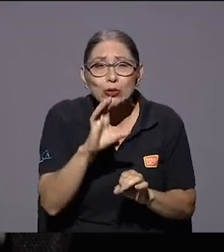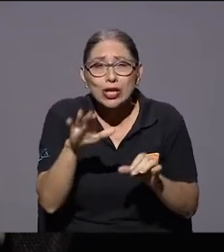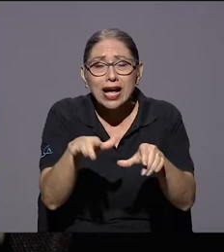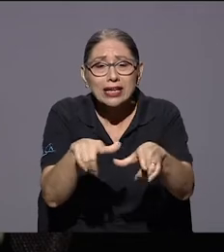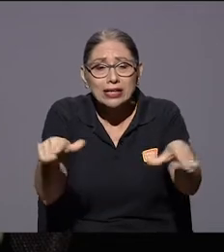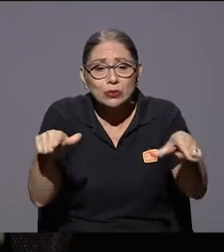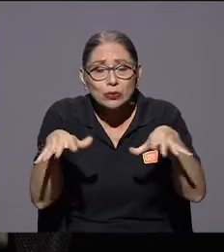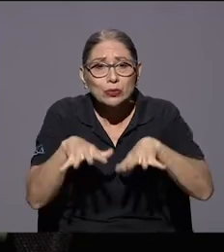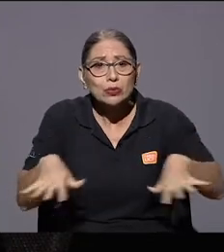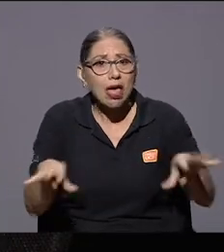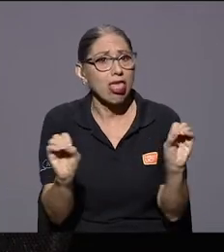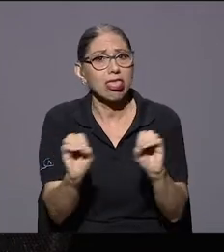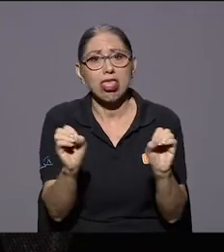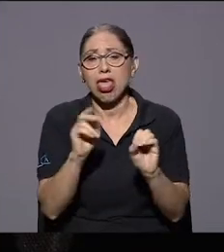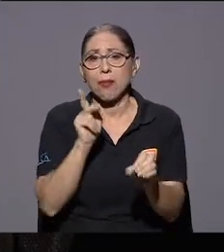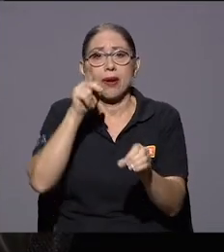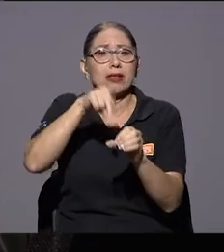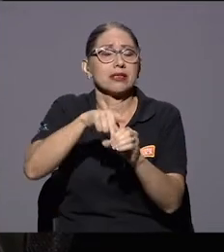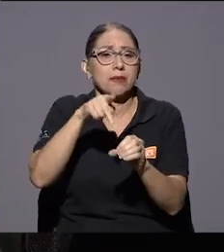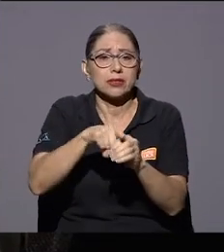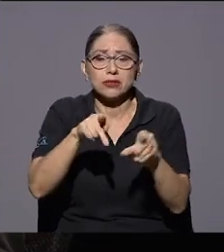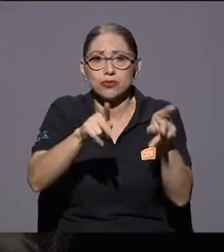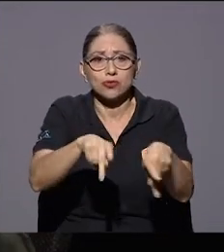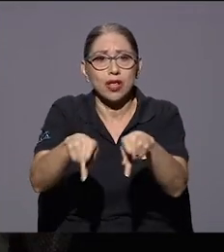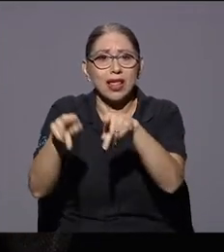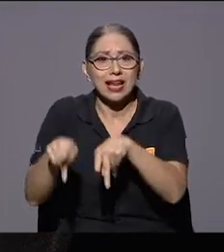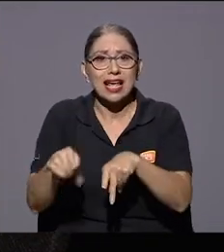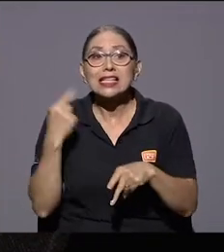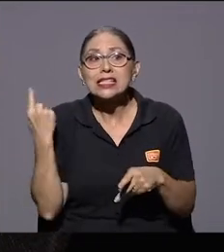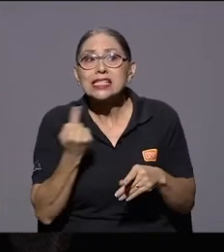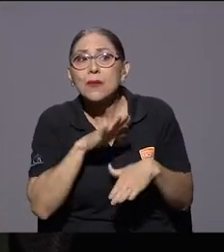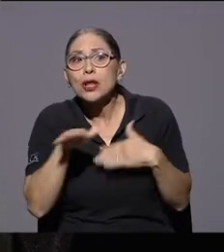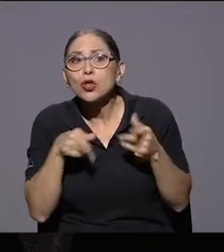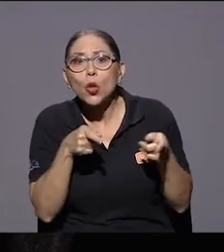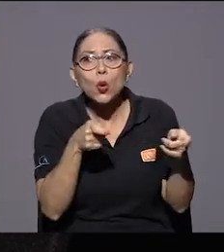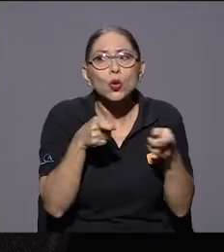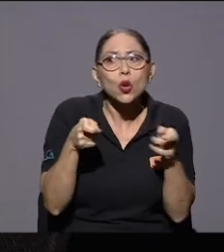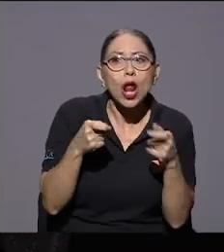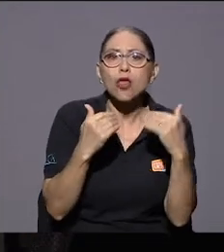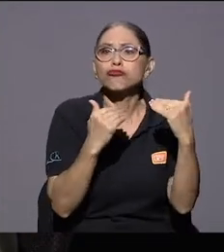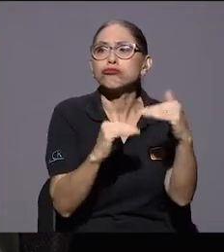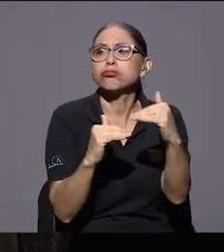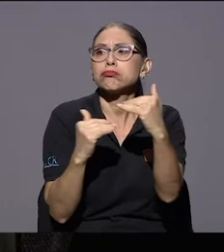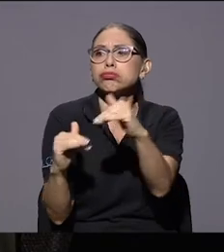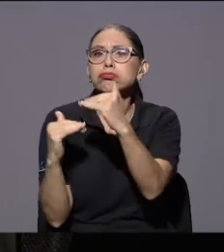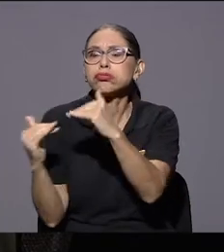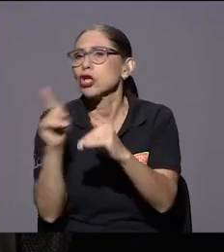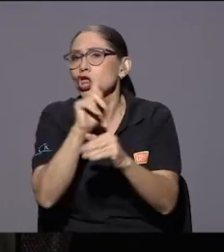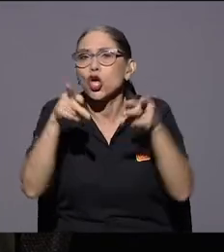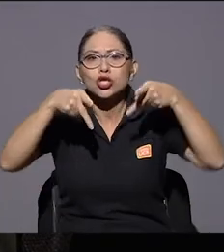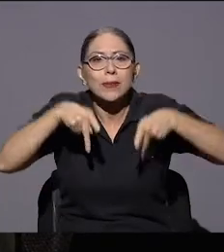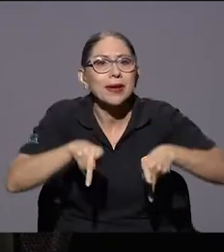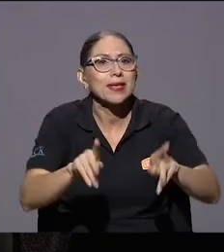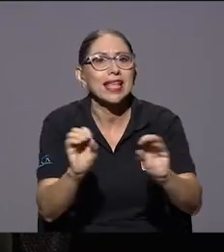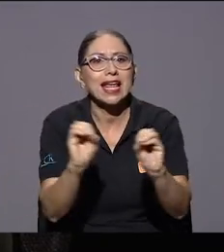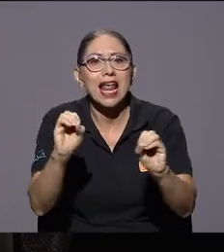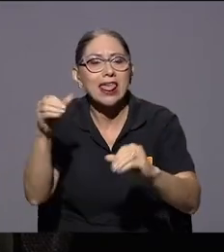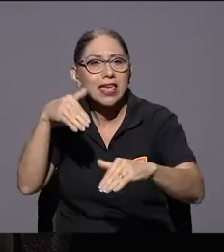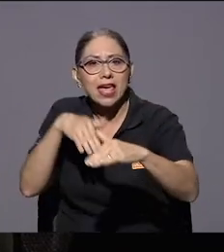sin participación, siempre está controlado el perímetro, no se permite que entre nadie, no se permite expresiones de